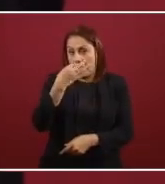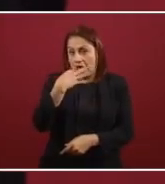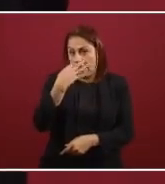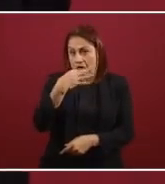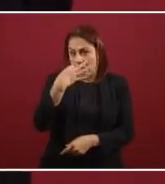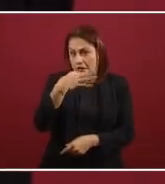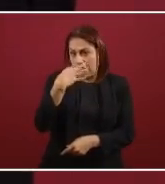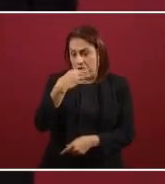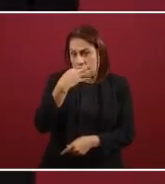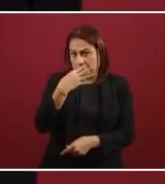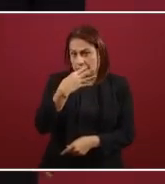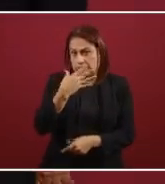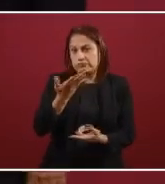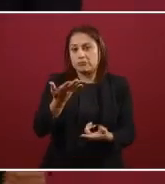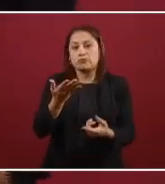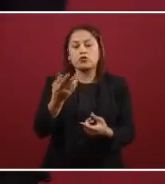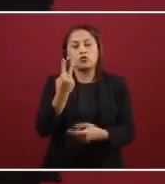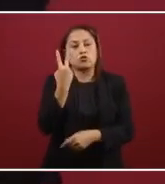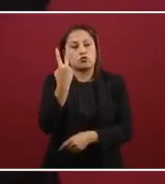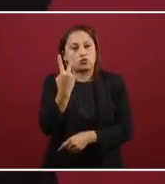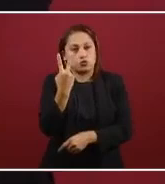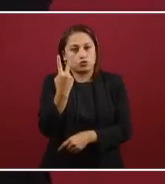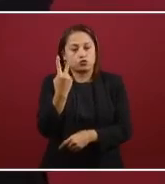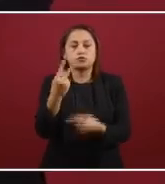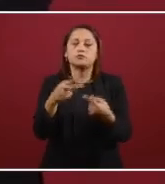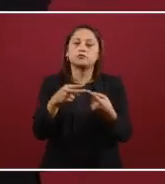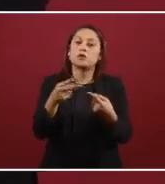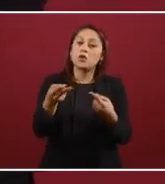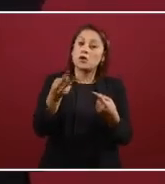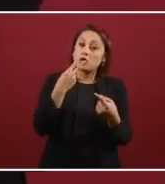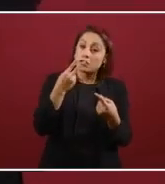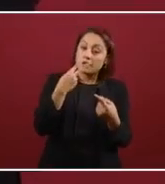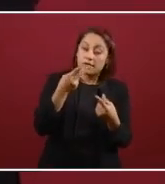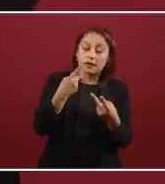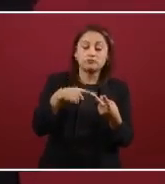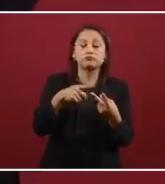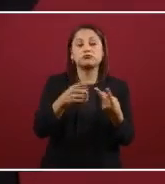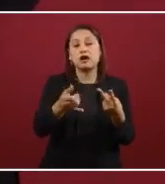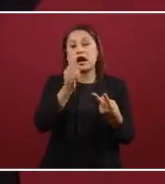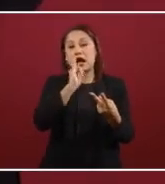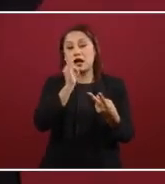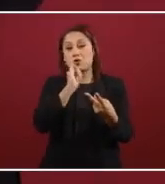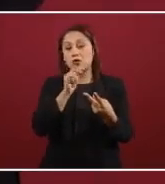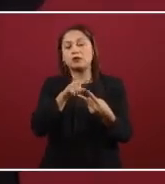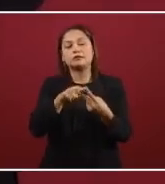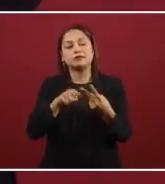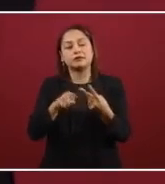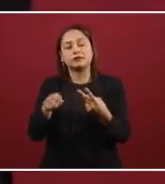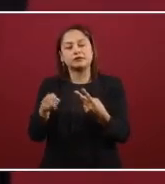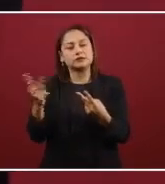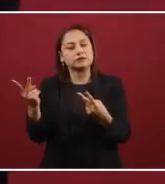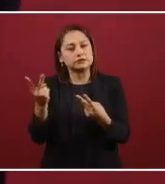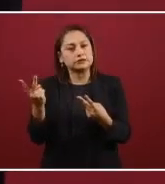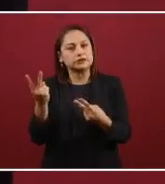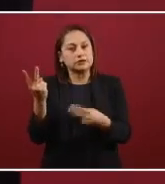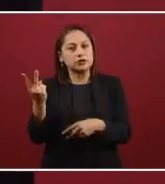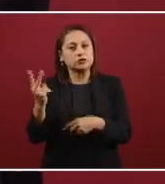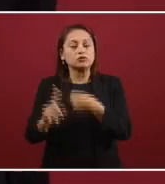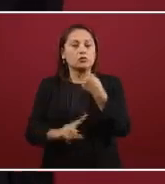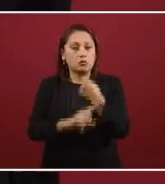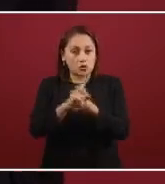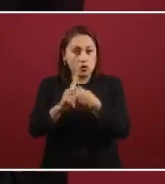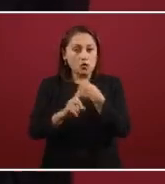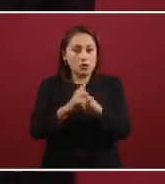tiempo, destacan dos: el tabaco y el alcohol, que han sido problemas de salud pública